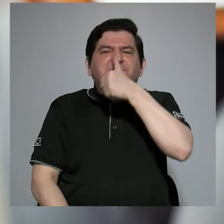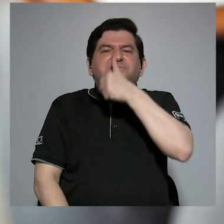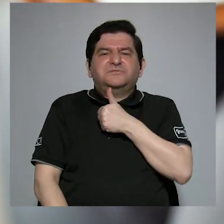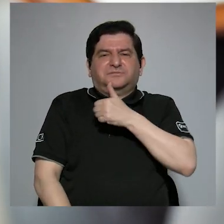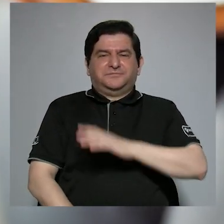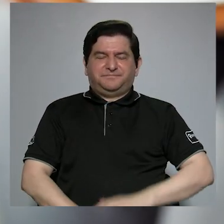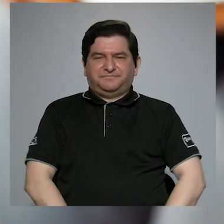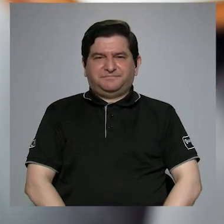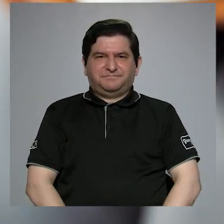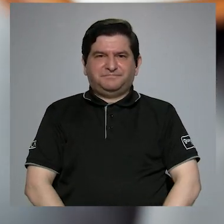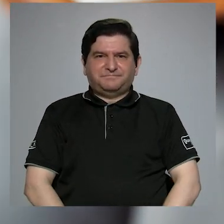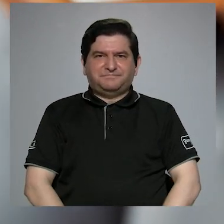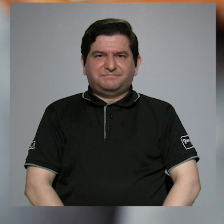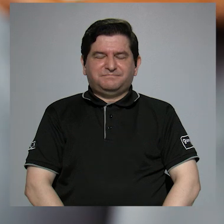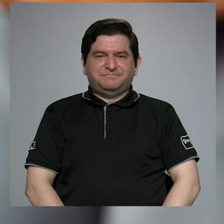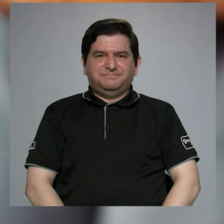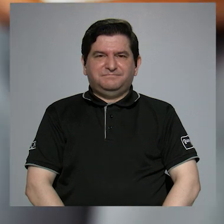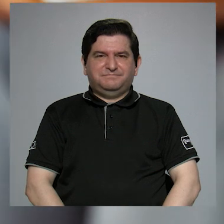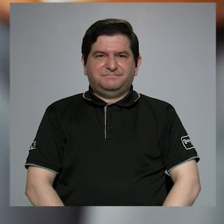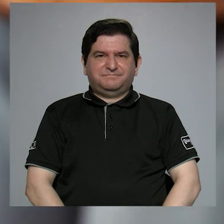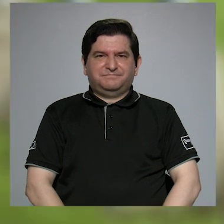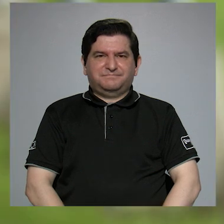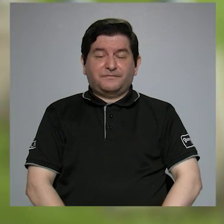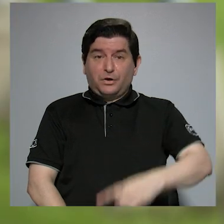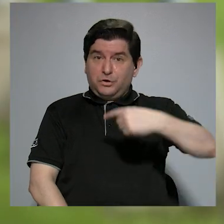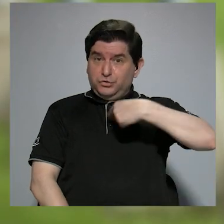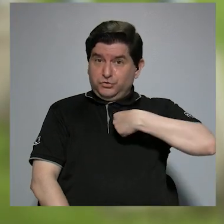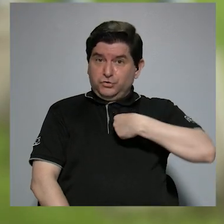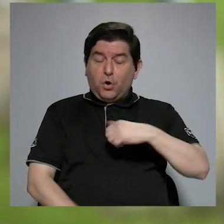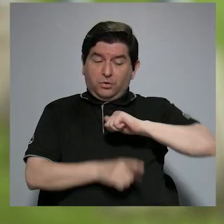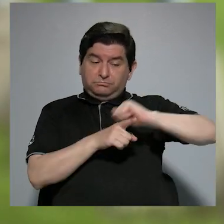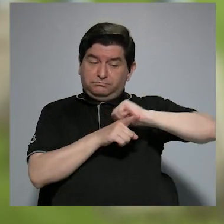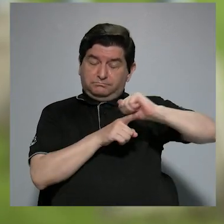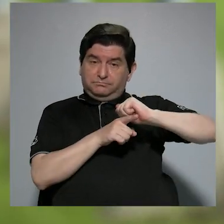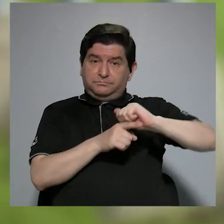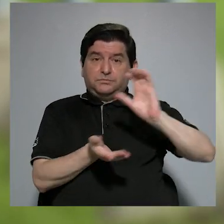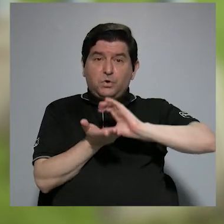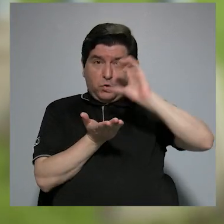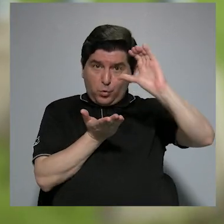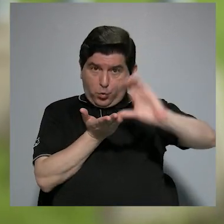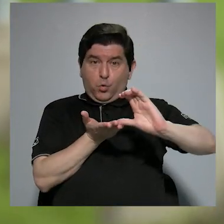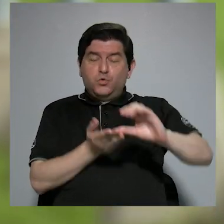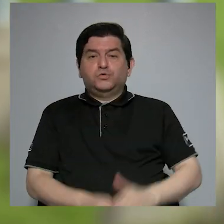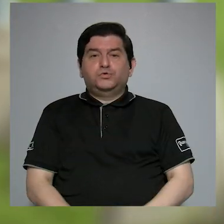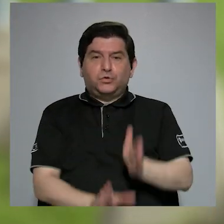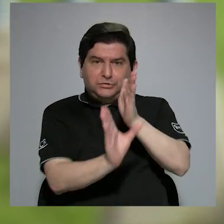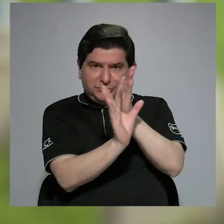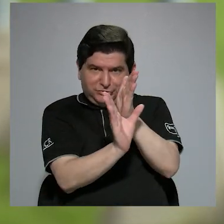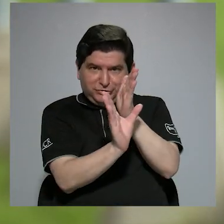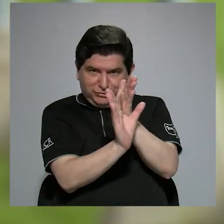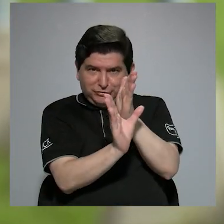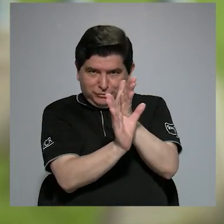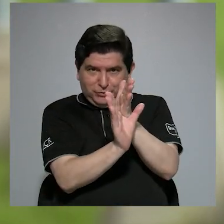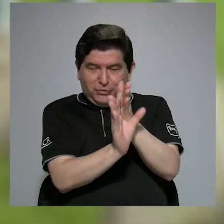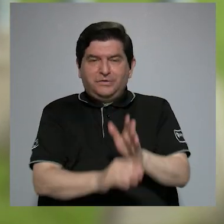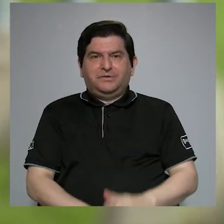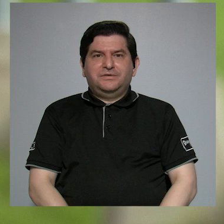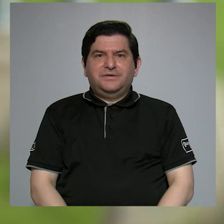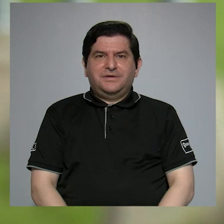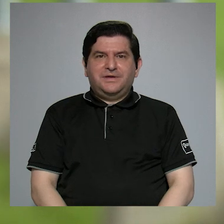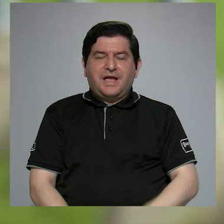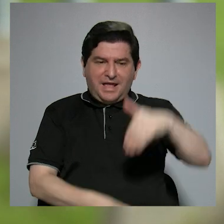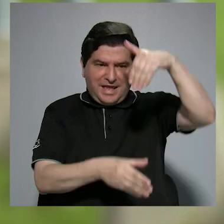consultorio privado. Y yo había hecho mi práctica del curso de psicología